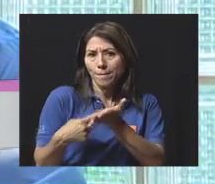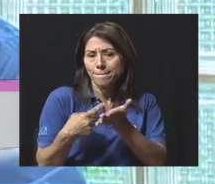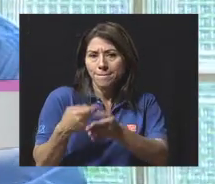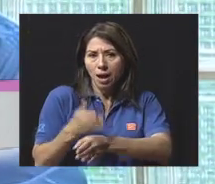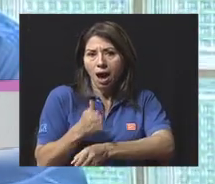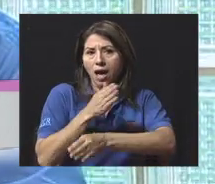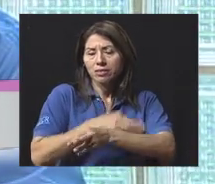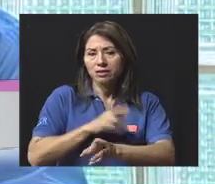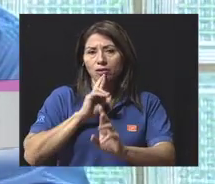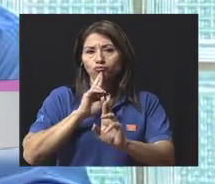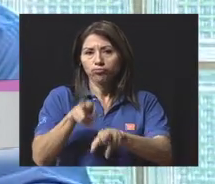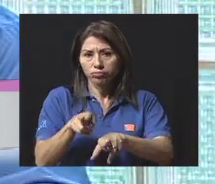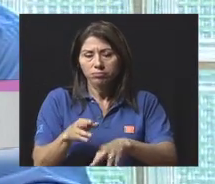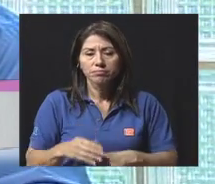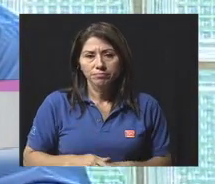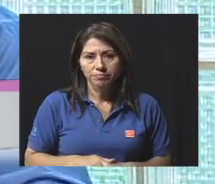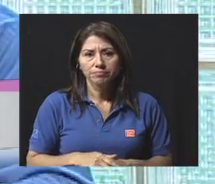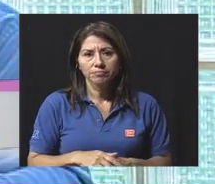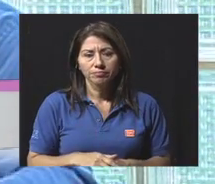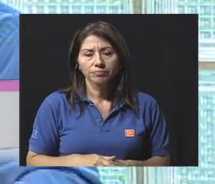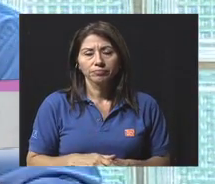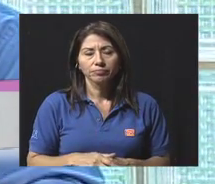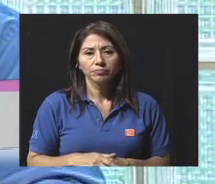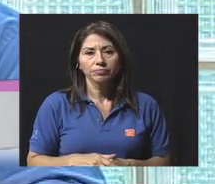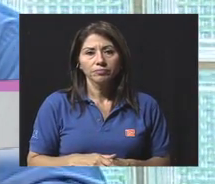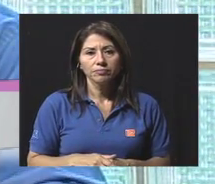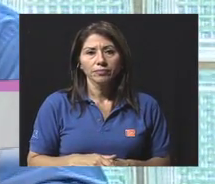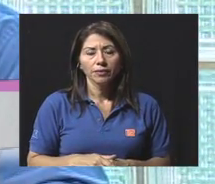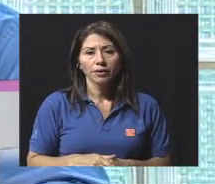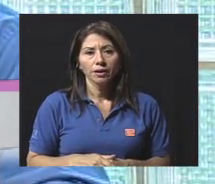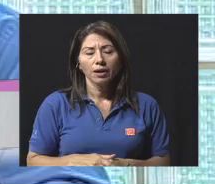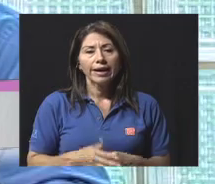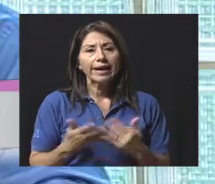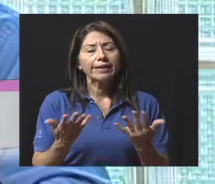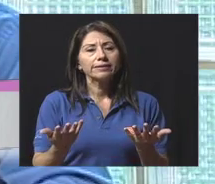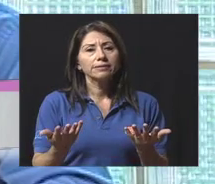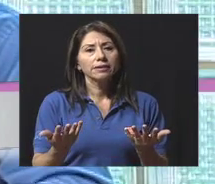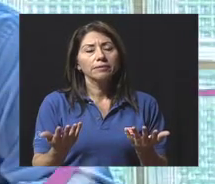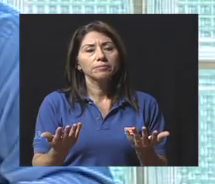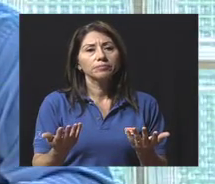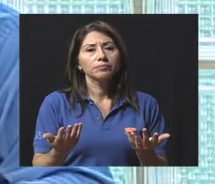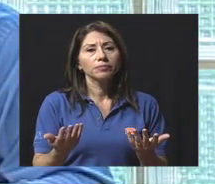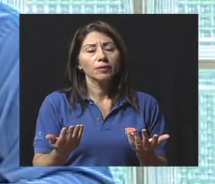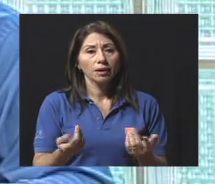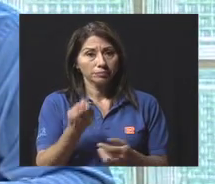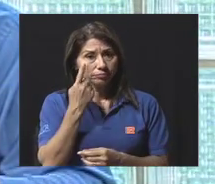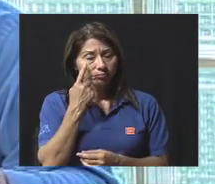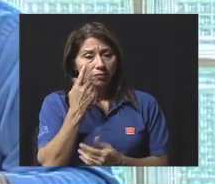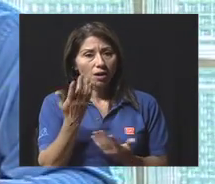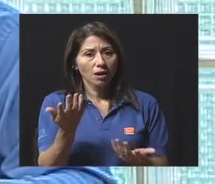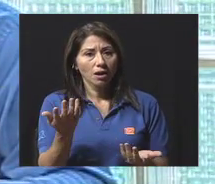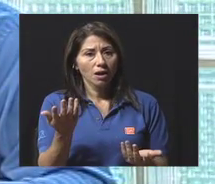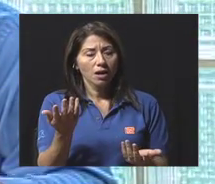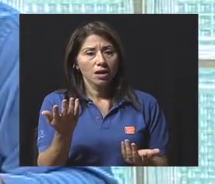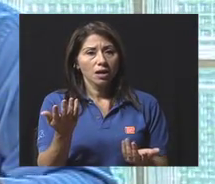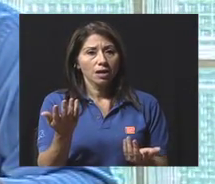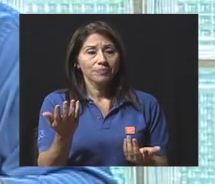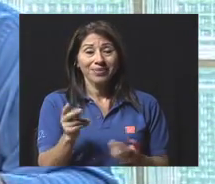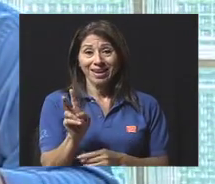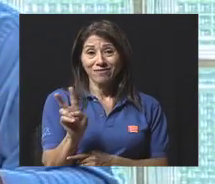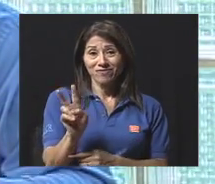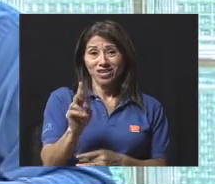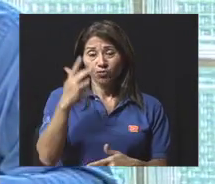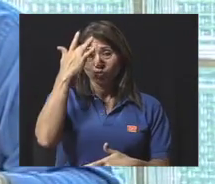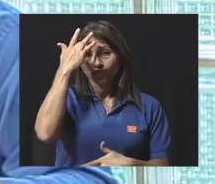antes de contestar propiamente su pregunta es el hecho de que vean ustedes que el